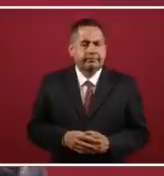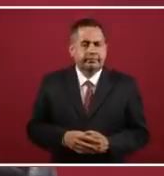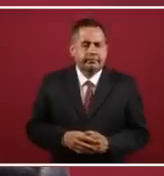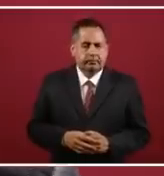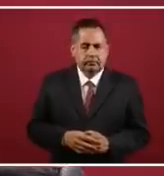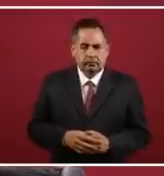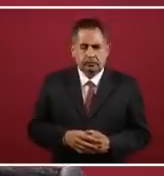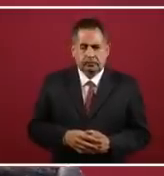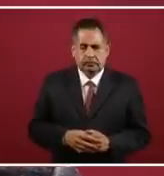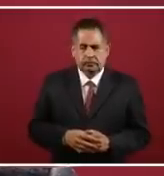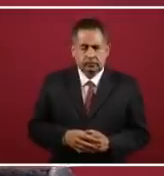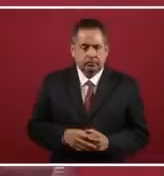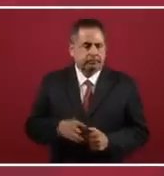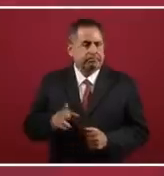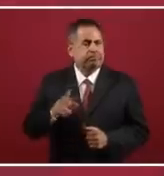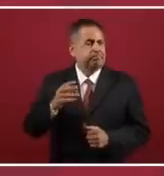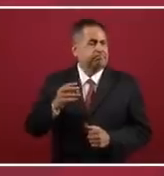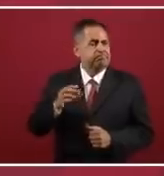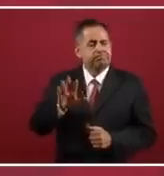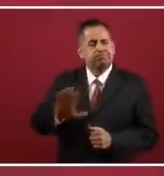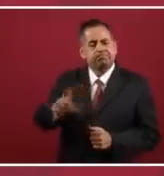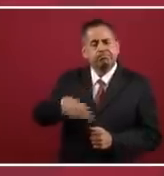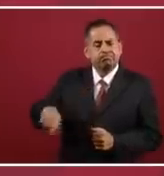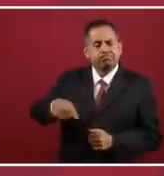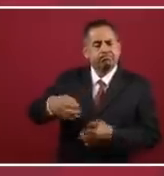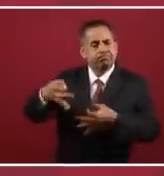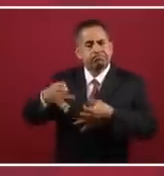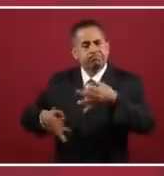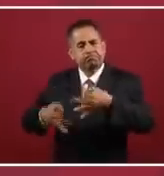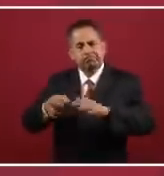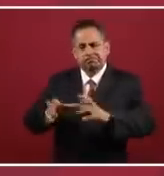la esfera del derecho penal.